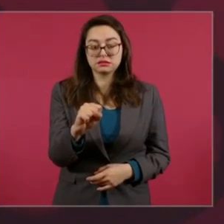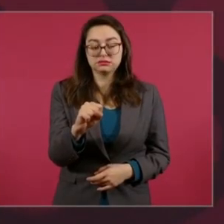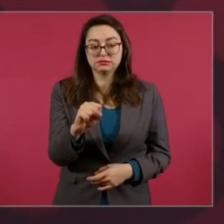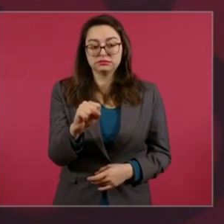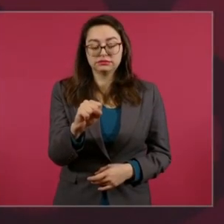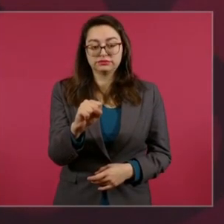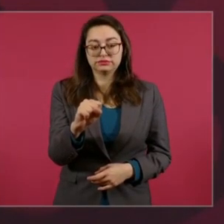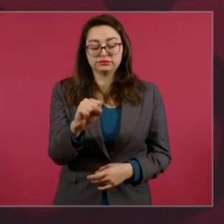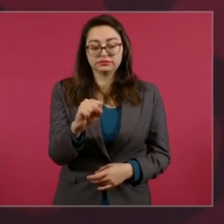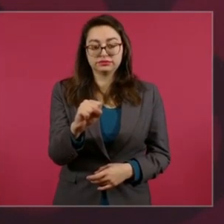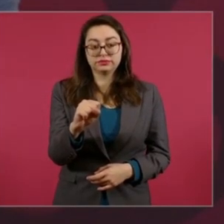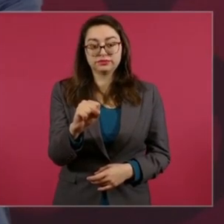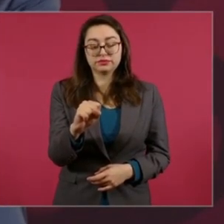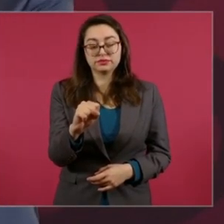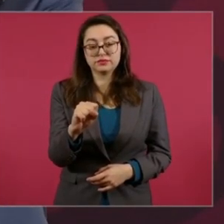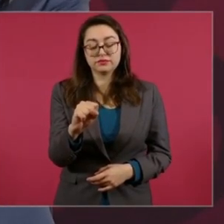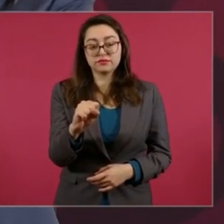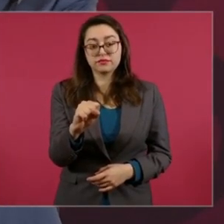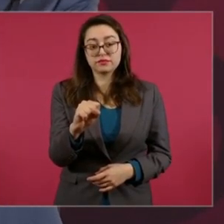no